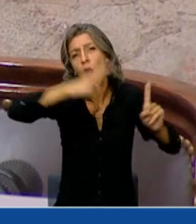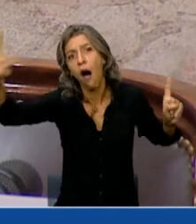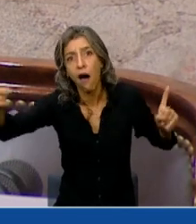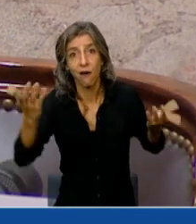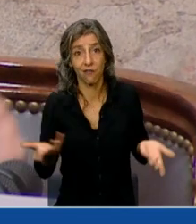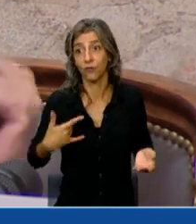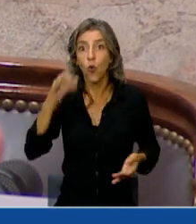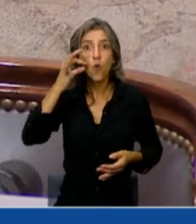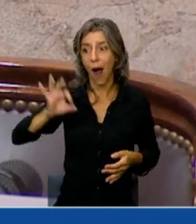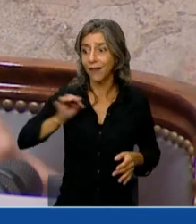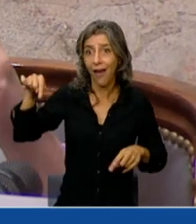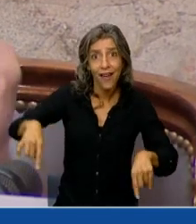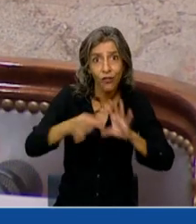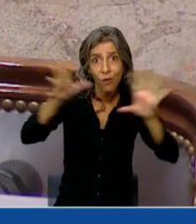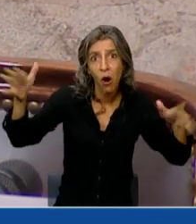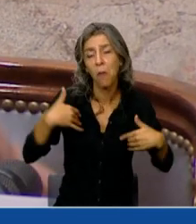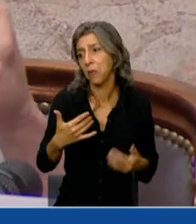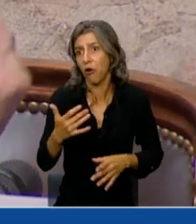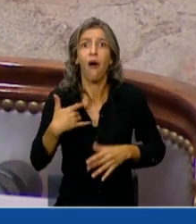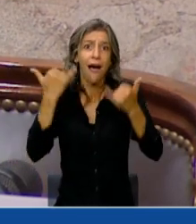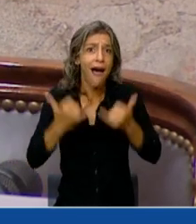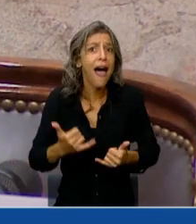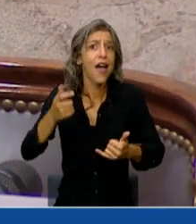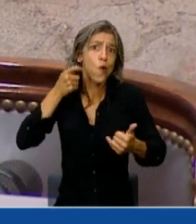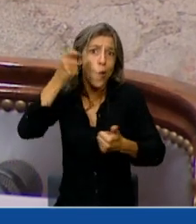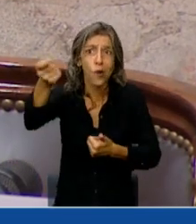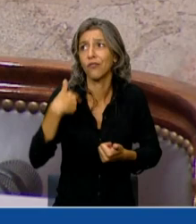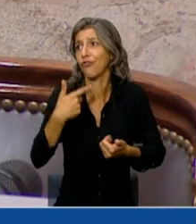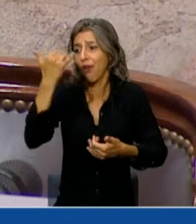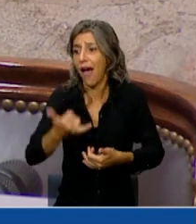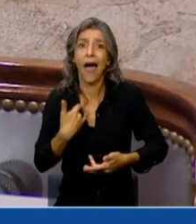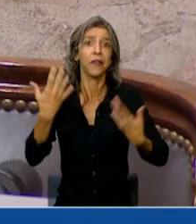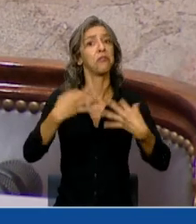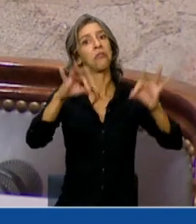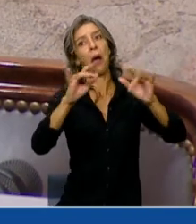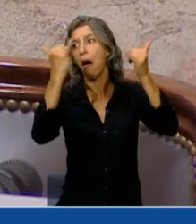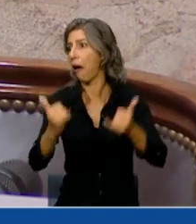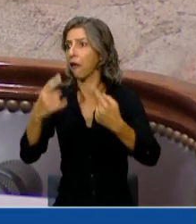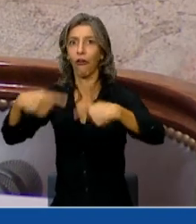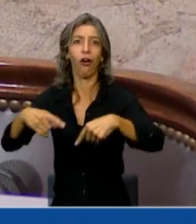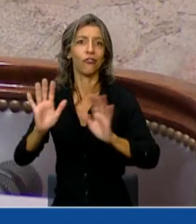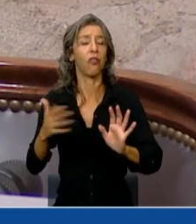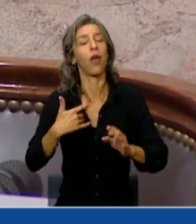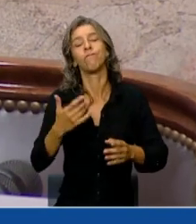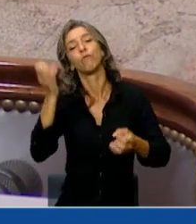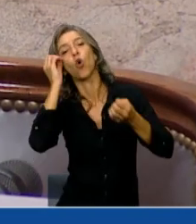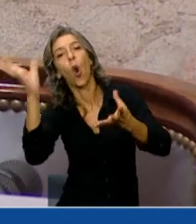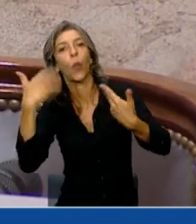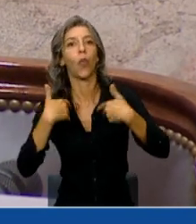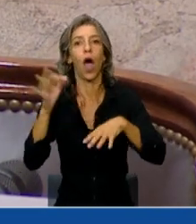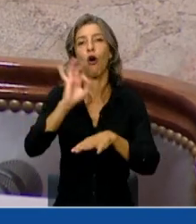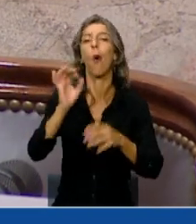todo, por la obediencia debida, el juicio final, el indulto. Y no nos podemos olvidar porque para imponer